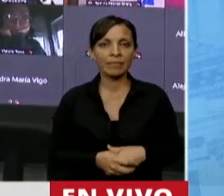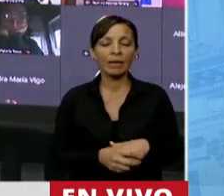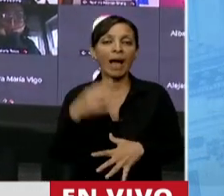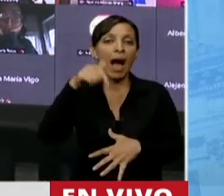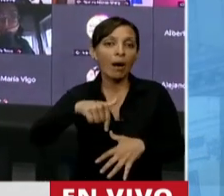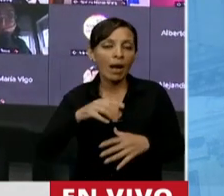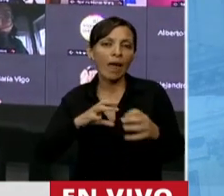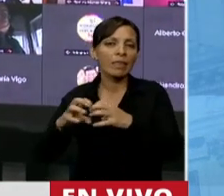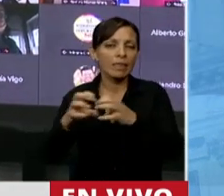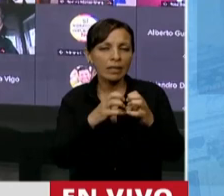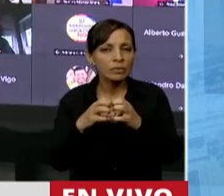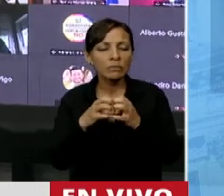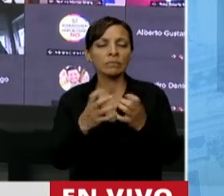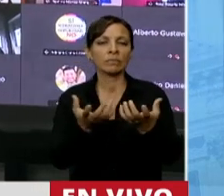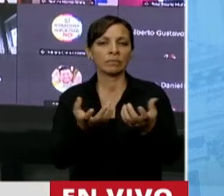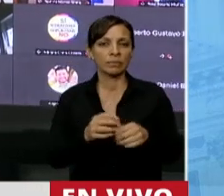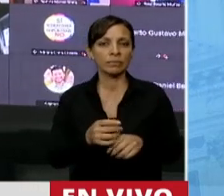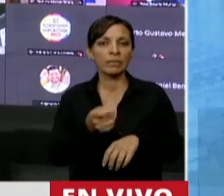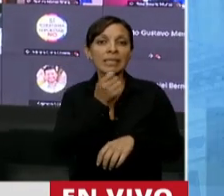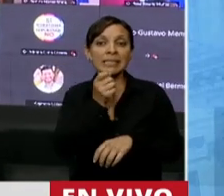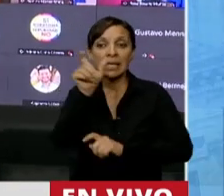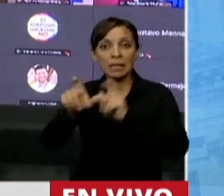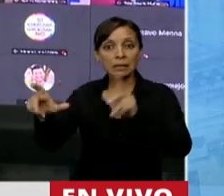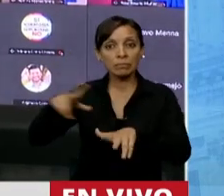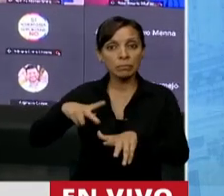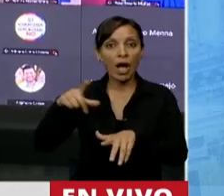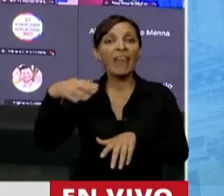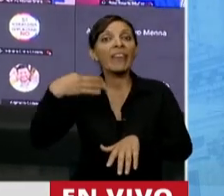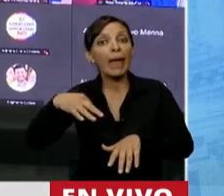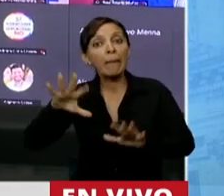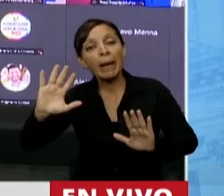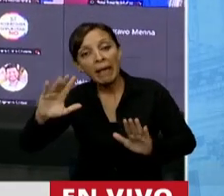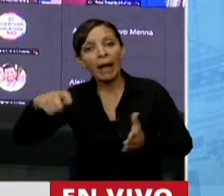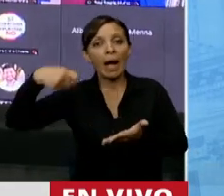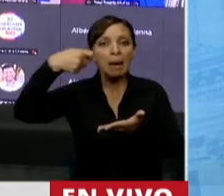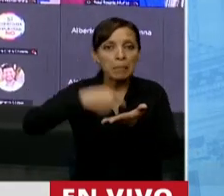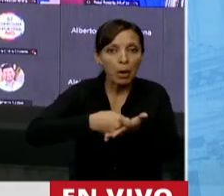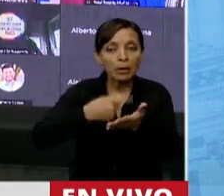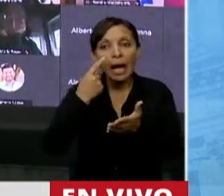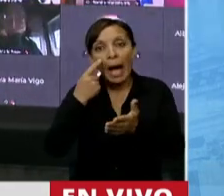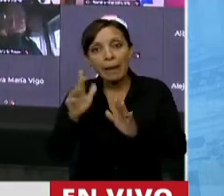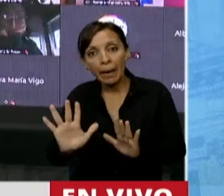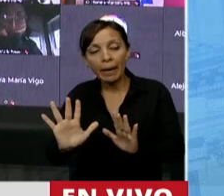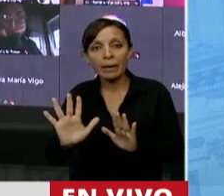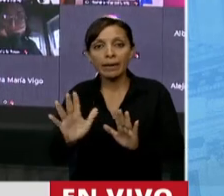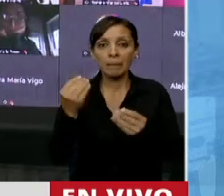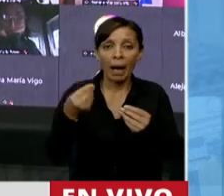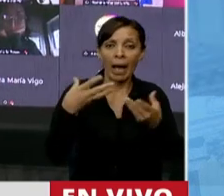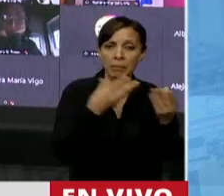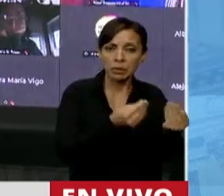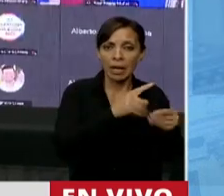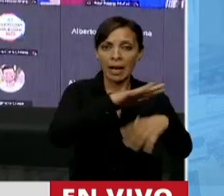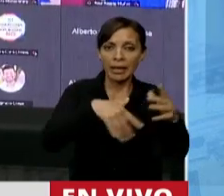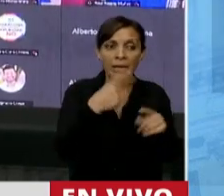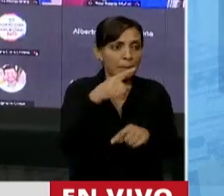Porque acá estamos discutiendo si las grandes fortunas tienen que hacer un aporte extraordinario para financiar los costos de esta crisis, pero